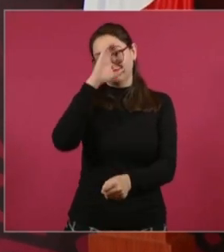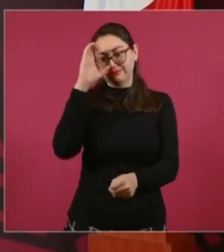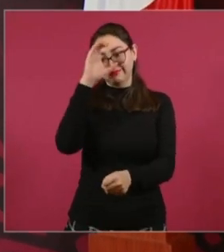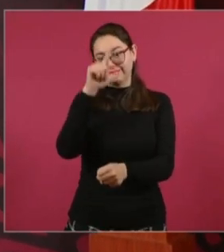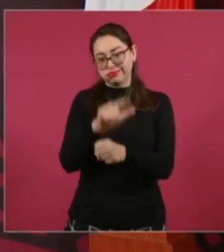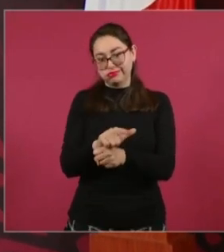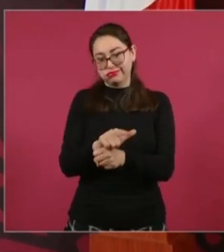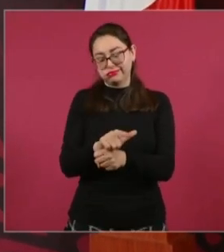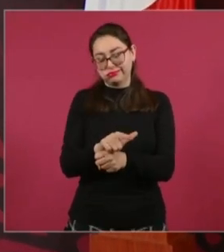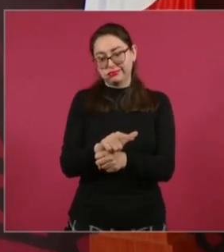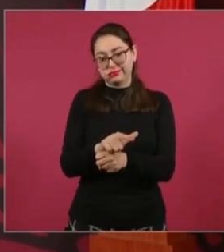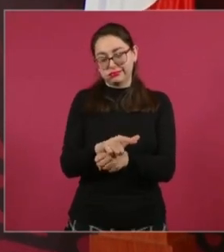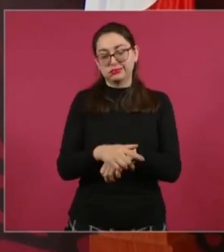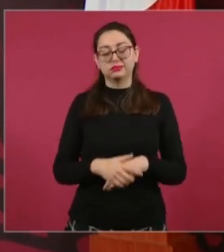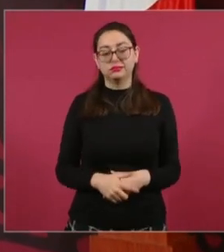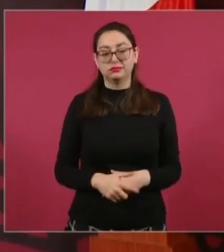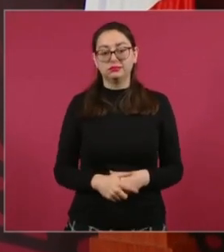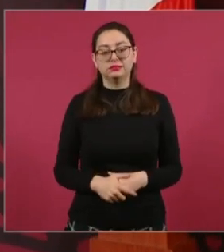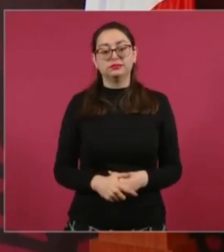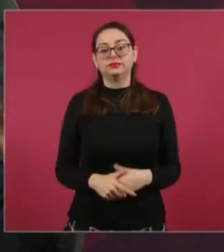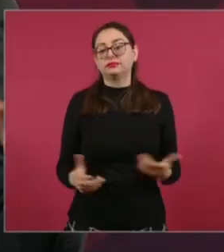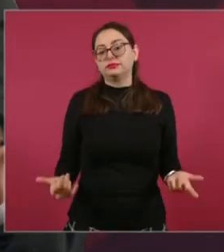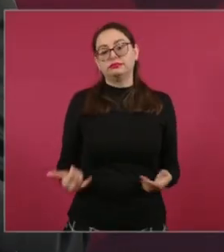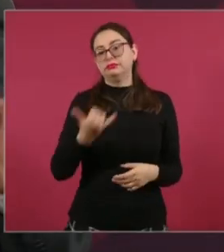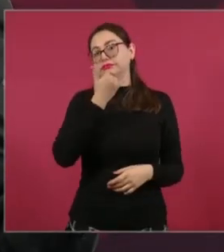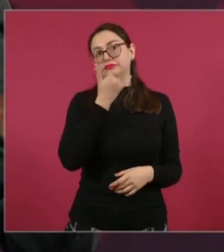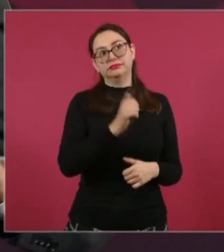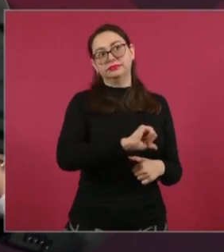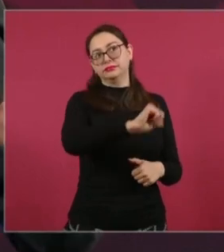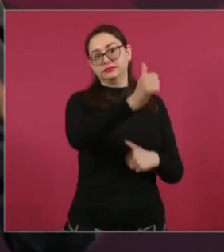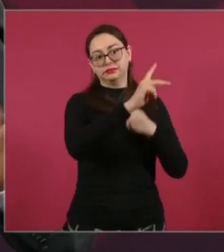Con todo respeto, no nos ganan